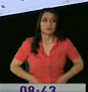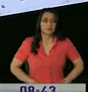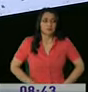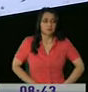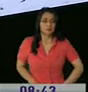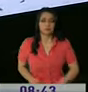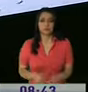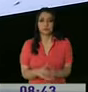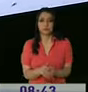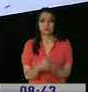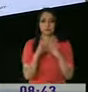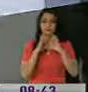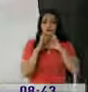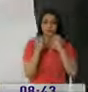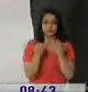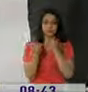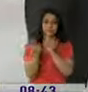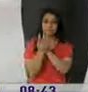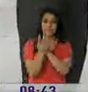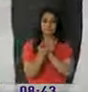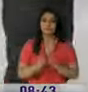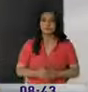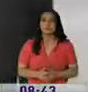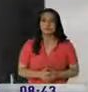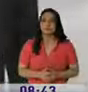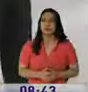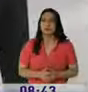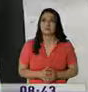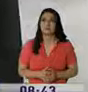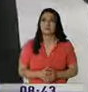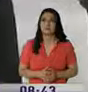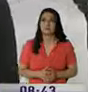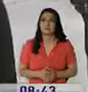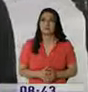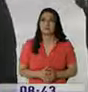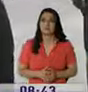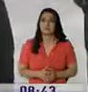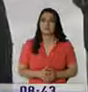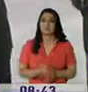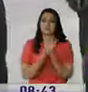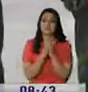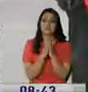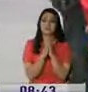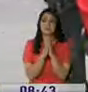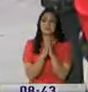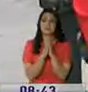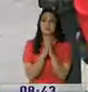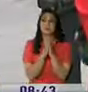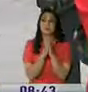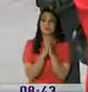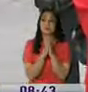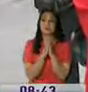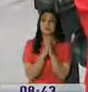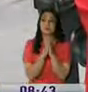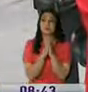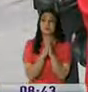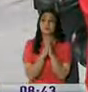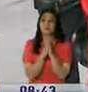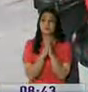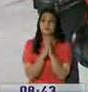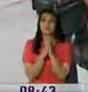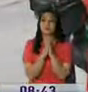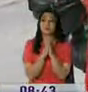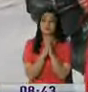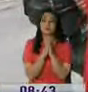Ya. Vamos a conversar justamente con mi vecino. Ustedes realmente la solución que están pidiendo es la